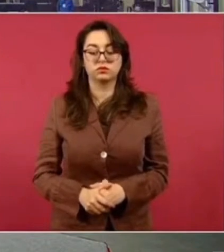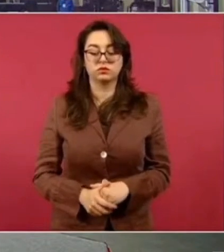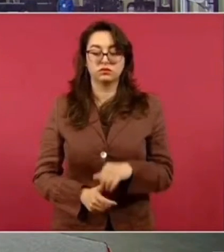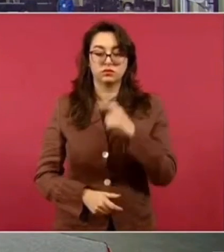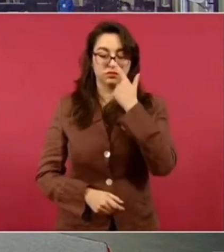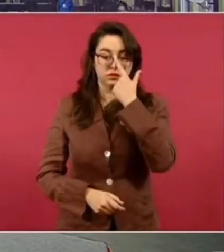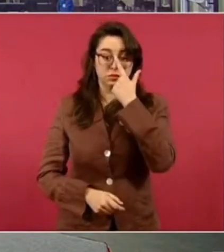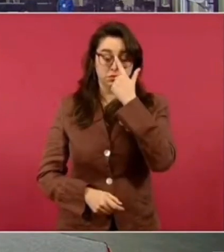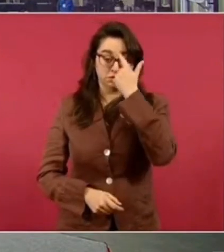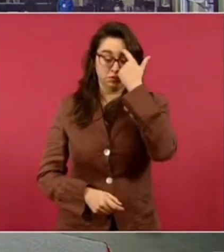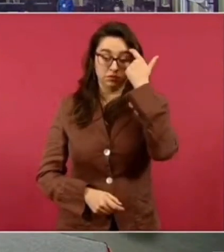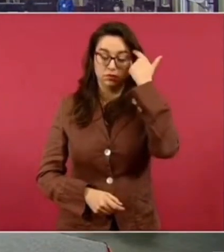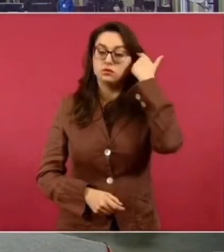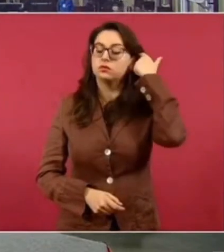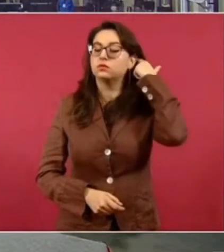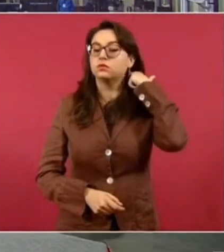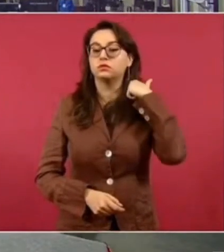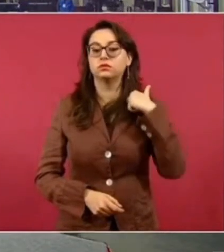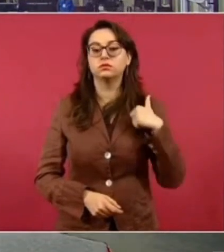A ver si...